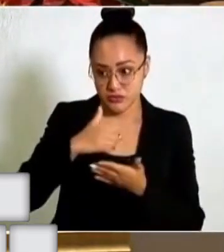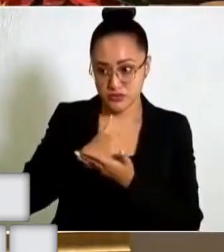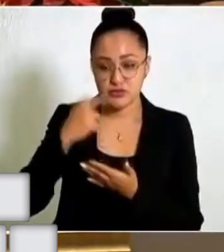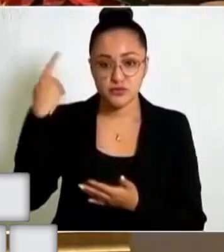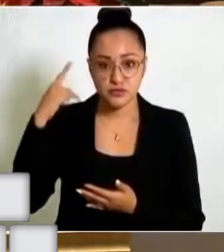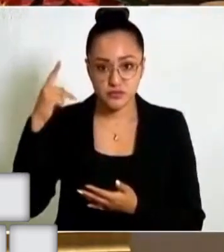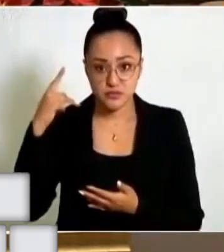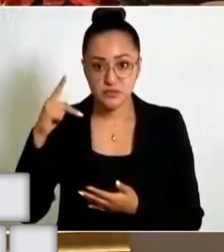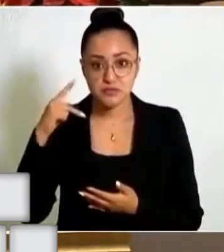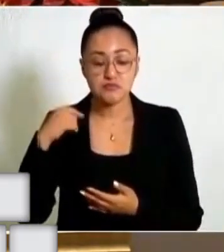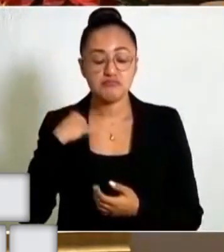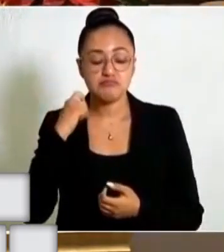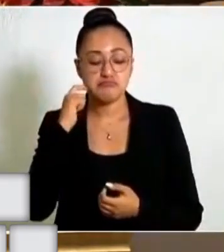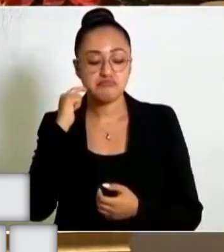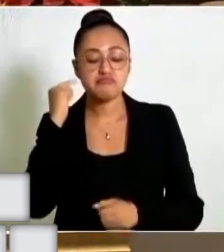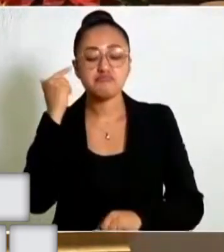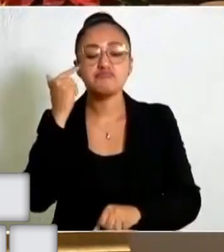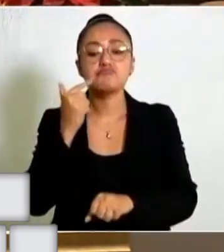identificamos